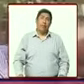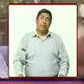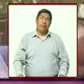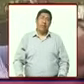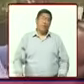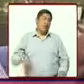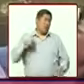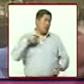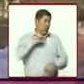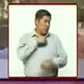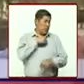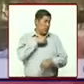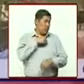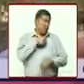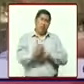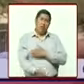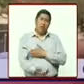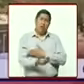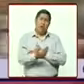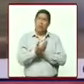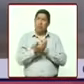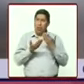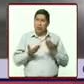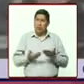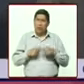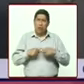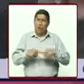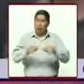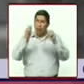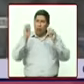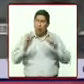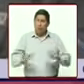Ya prácticamente desde horas de la mañana él se encontraba aquí.